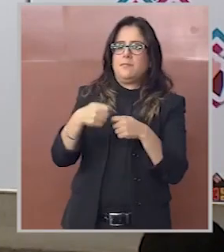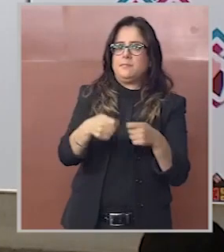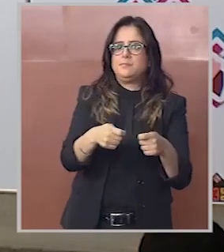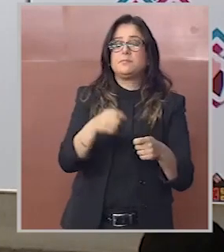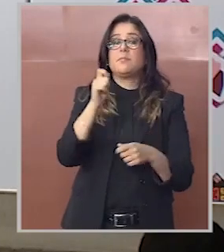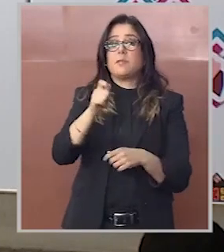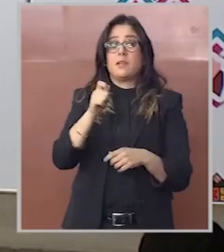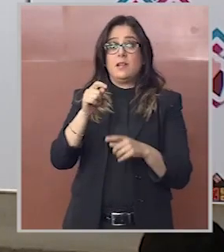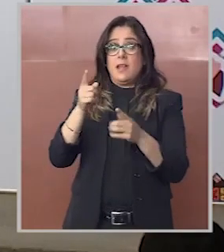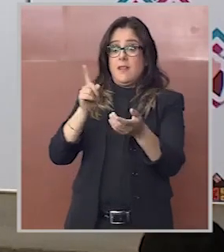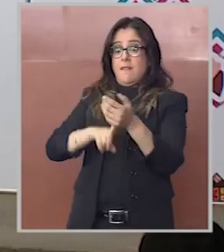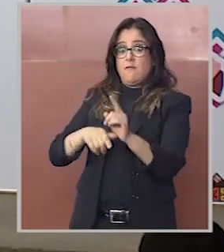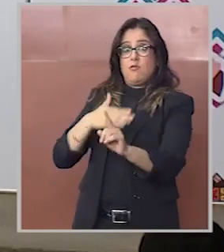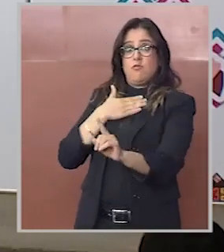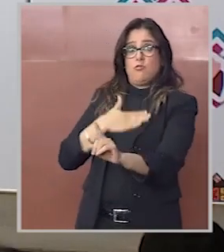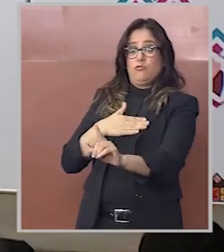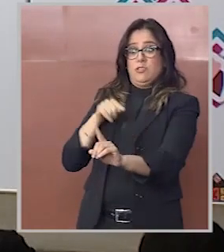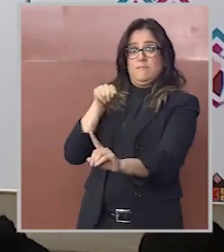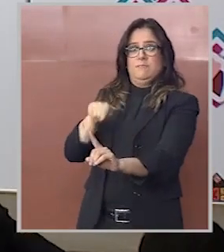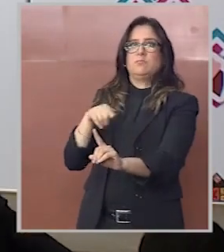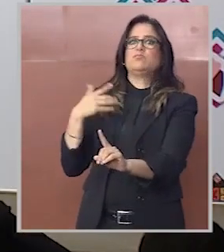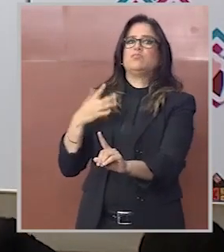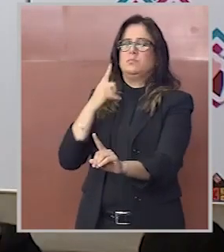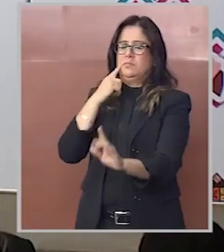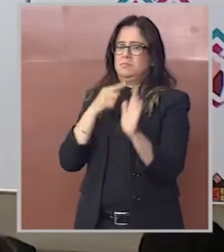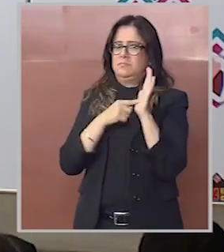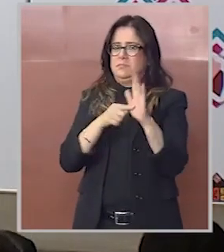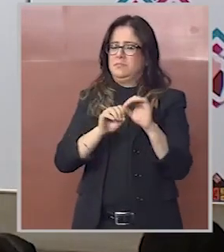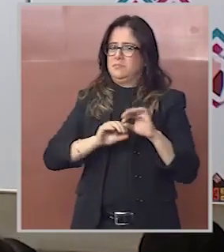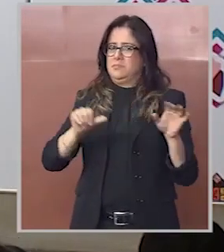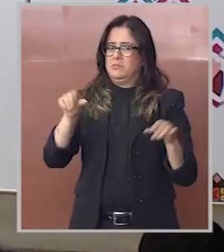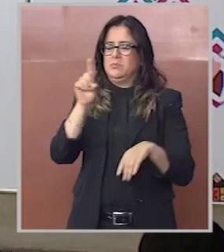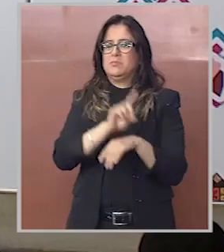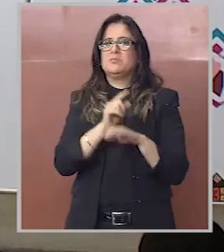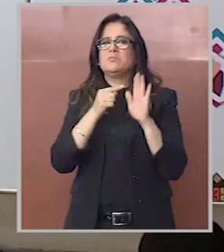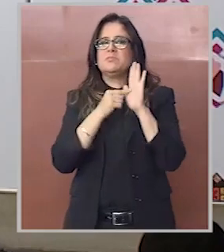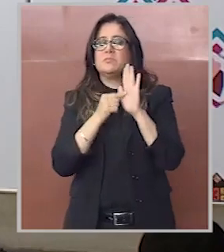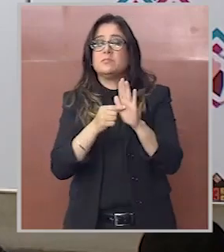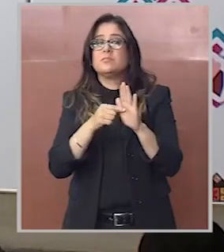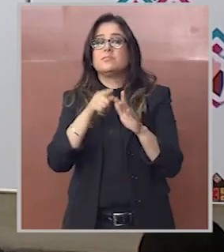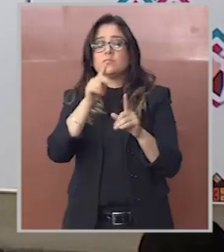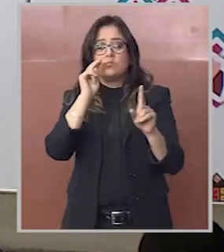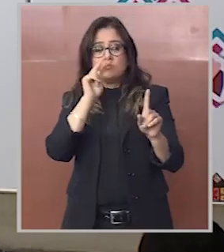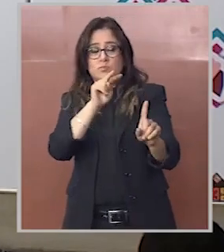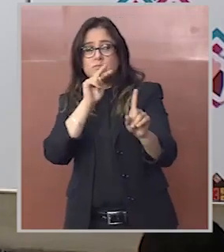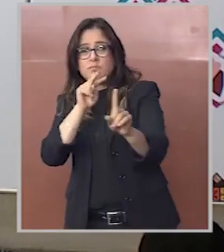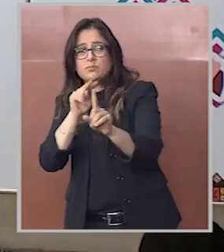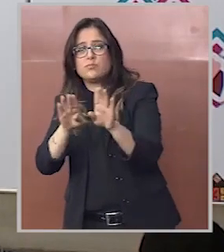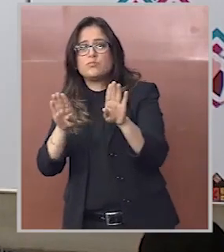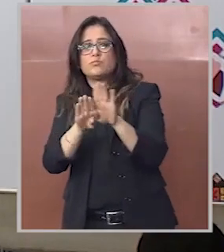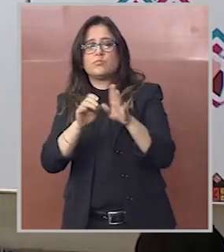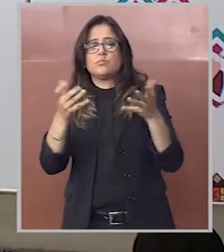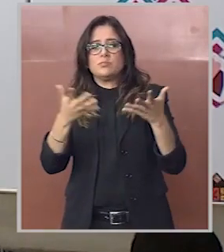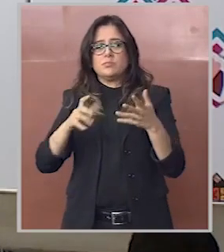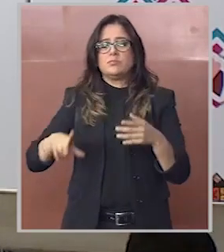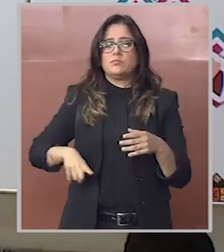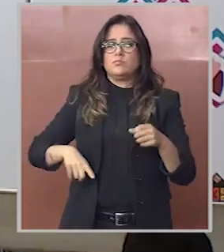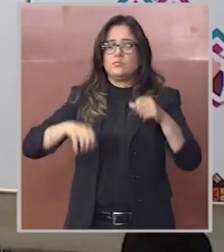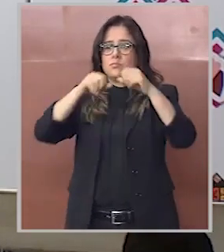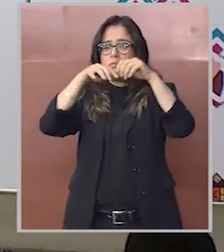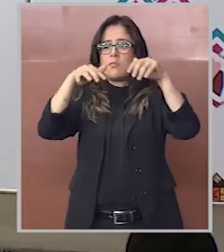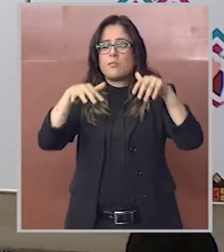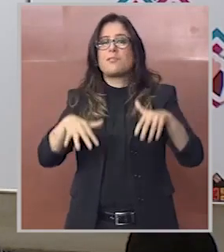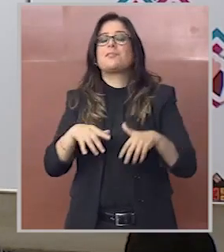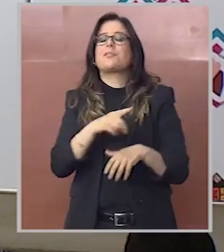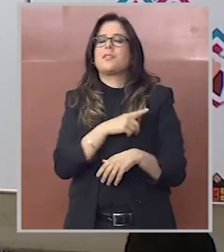ellos hoy en día si bien es cierto forma parte de las estructuras de los estados claramente tienen responsabilidades muy específicas y